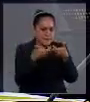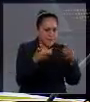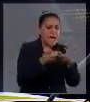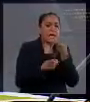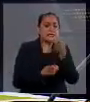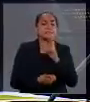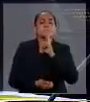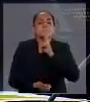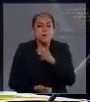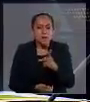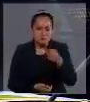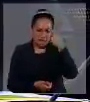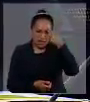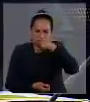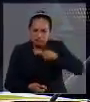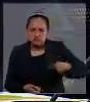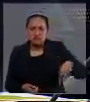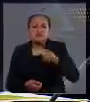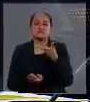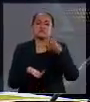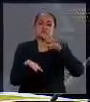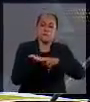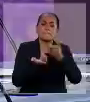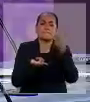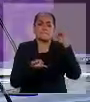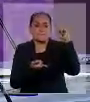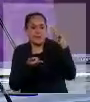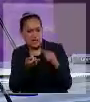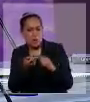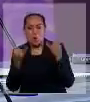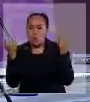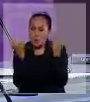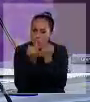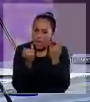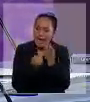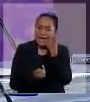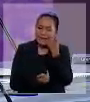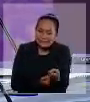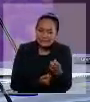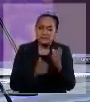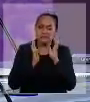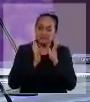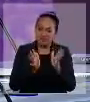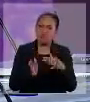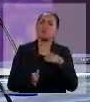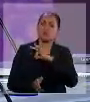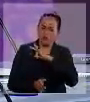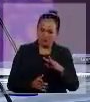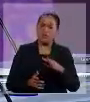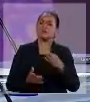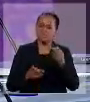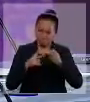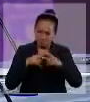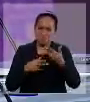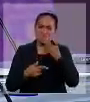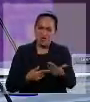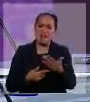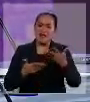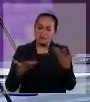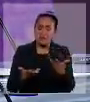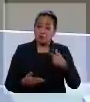usuario. Eso haremos. Ya existe evidentemente una condición para ello. Creo que debe haber mucho